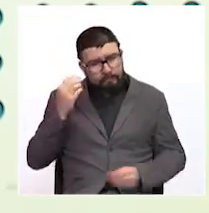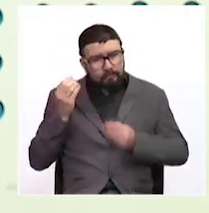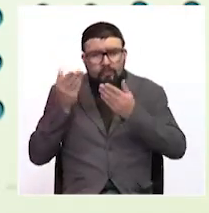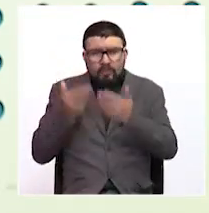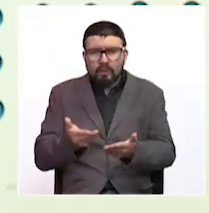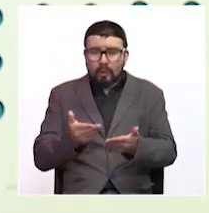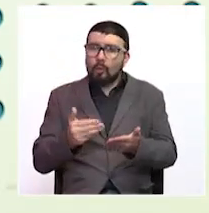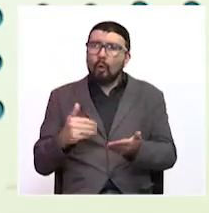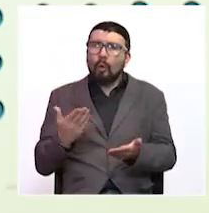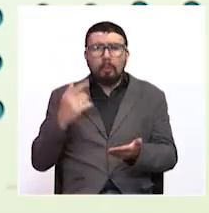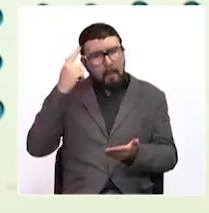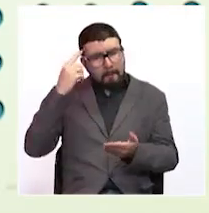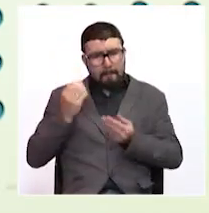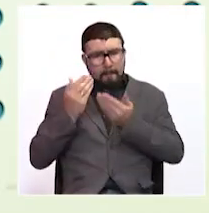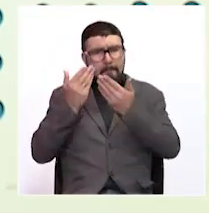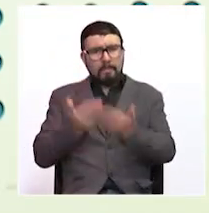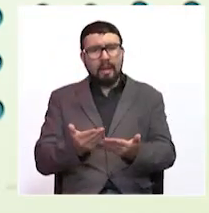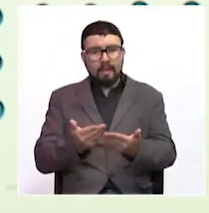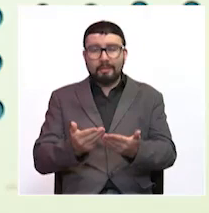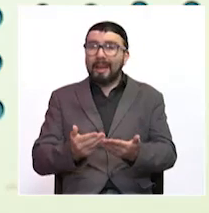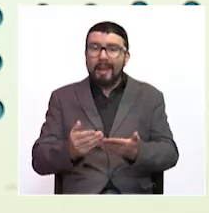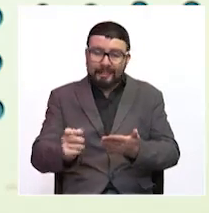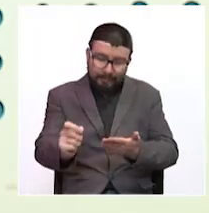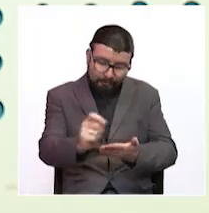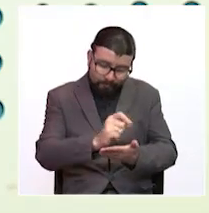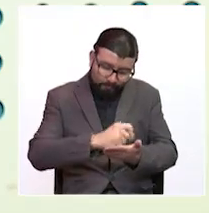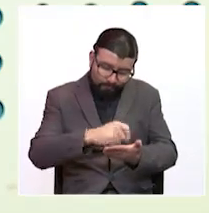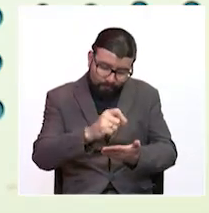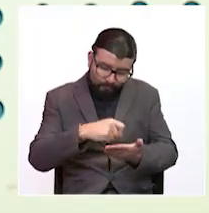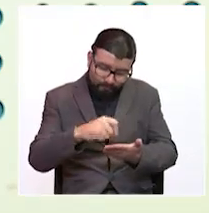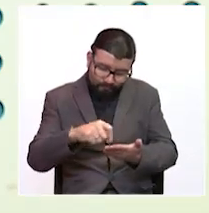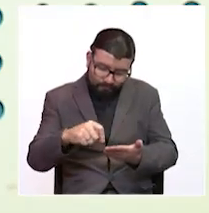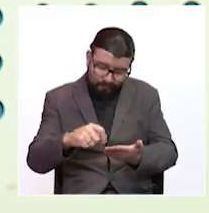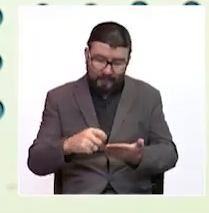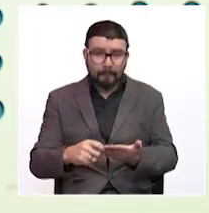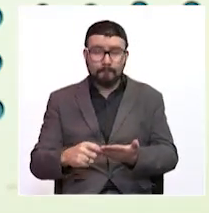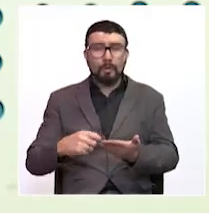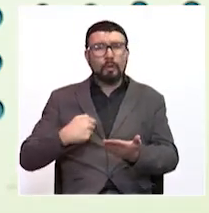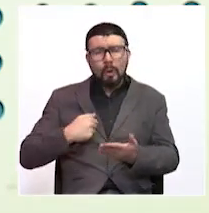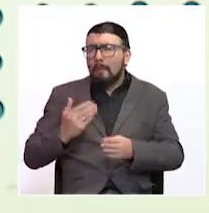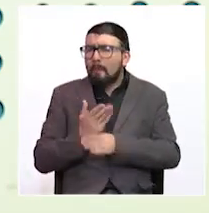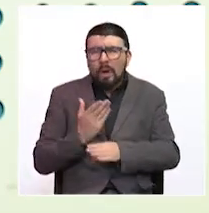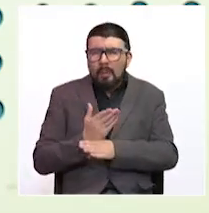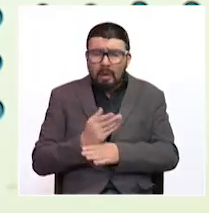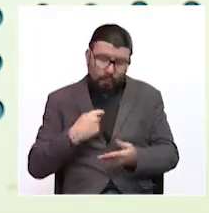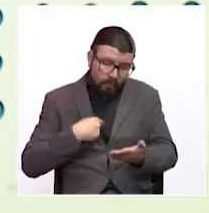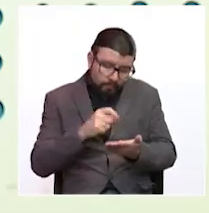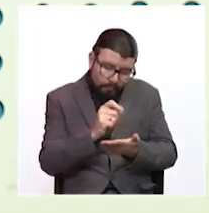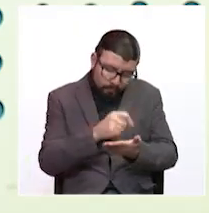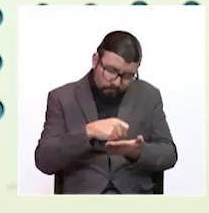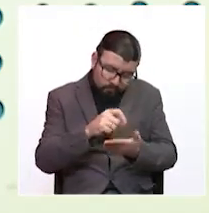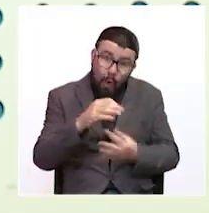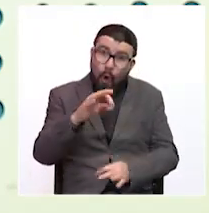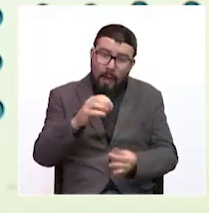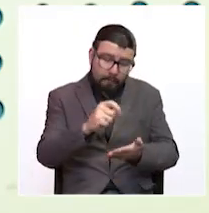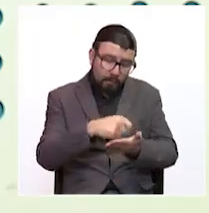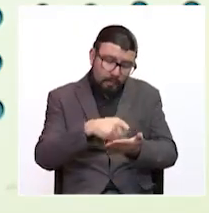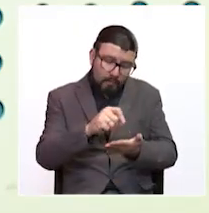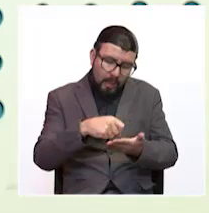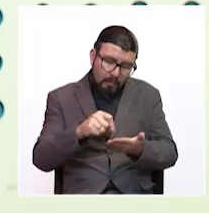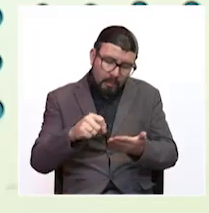de qué manera escribiendo yo cuando escribo el problema con un papel y ellos